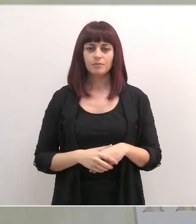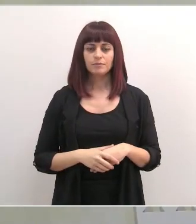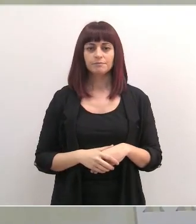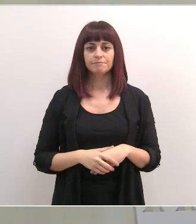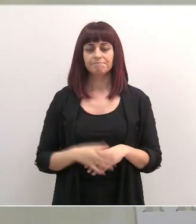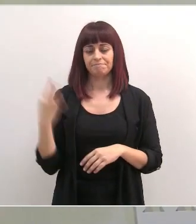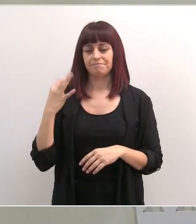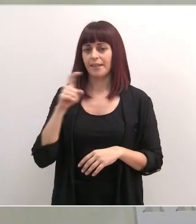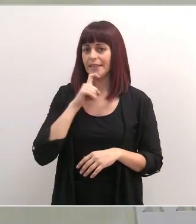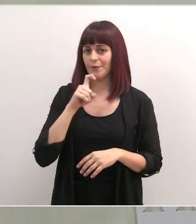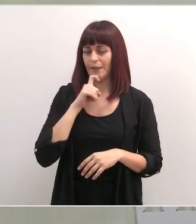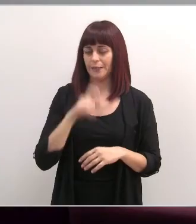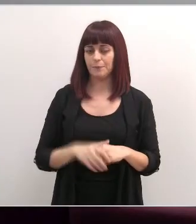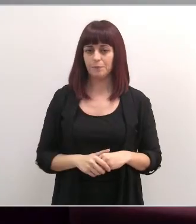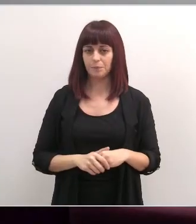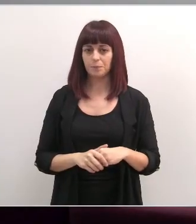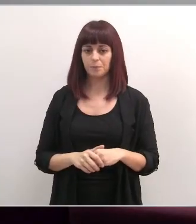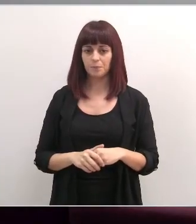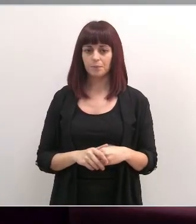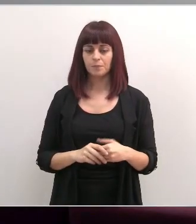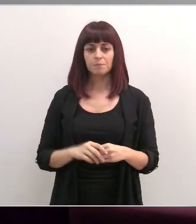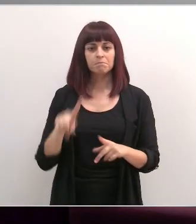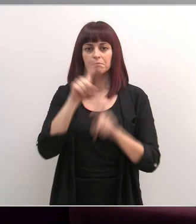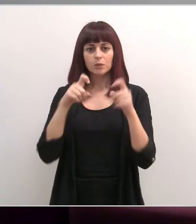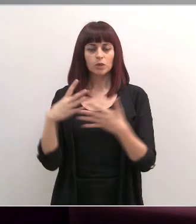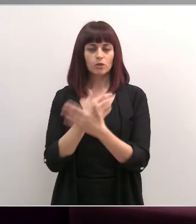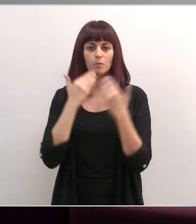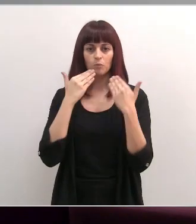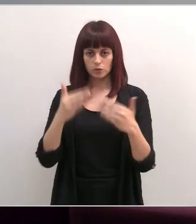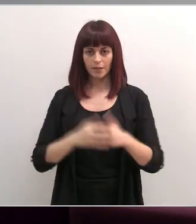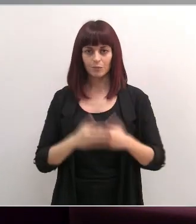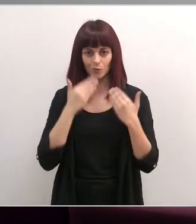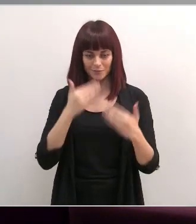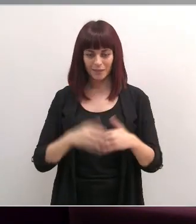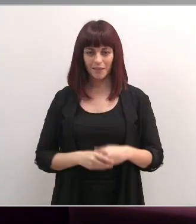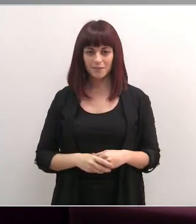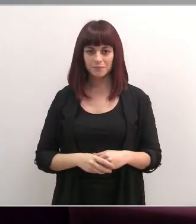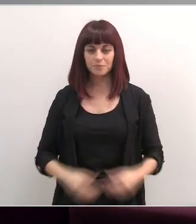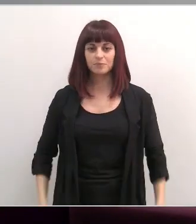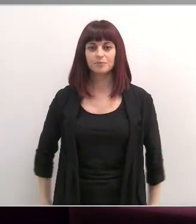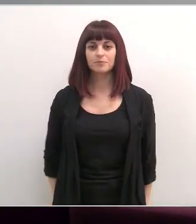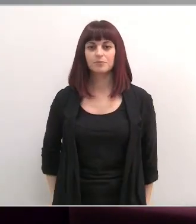y nosotros también, la verdad. Son todas las preguntas. Muchas gracias. Muchísimas gracias.